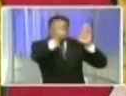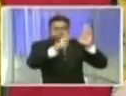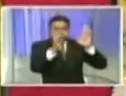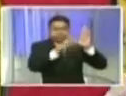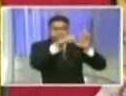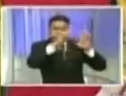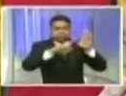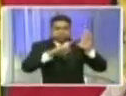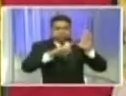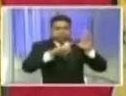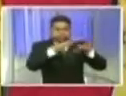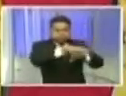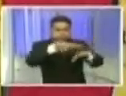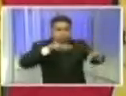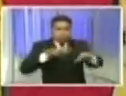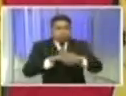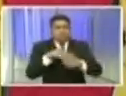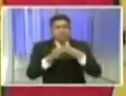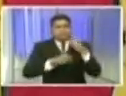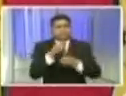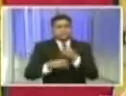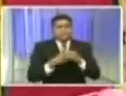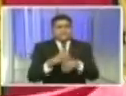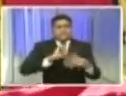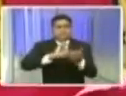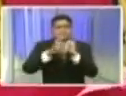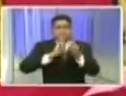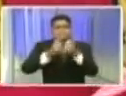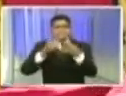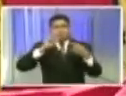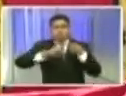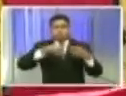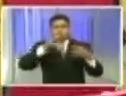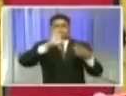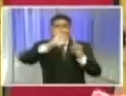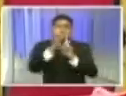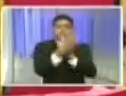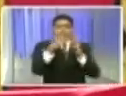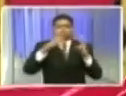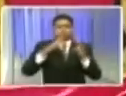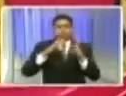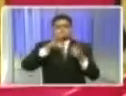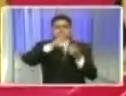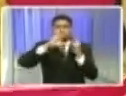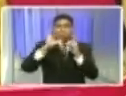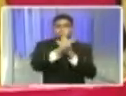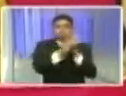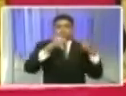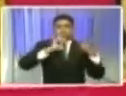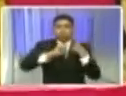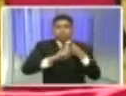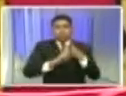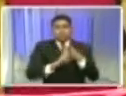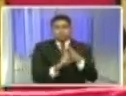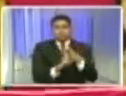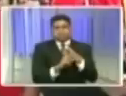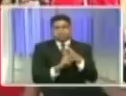Jornadas integrales de cultura, deporte. Hay que tomar la iniciativa, Mervin.